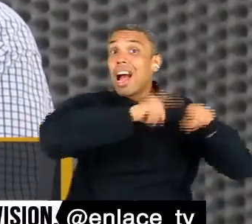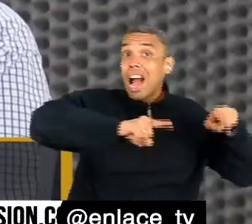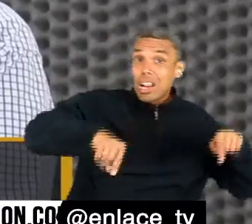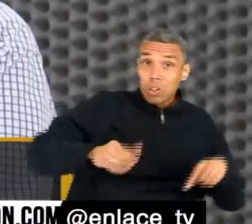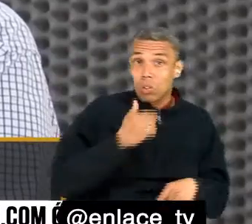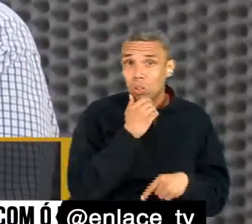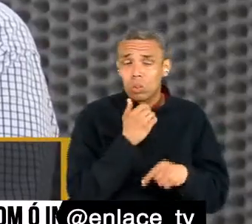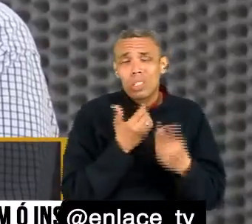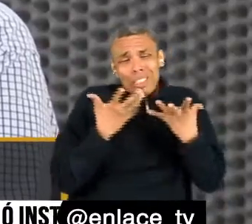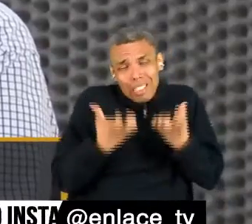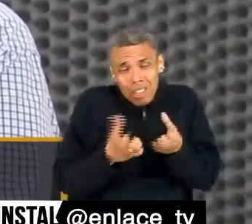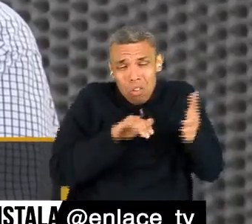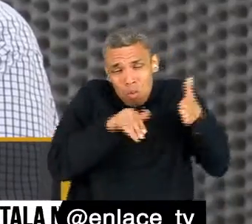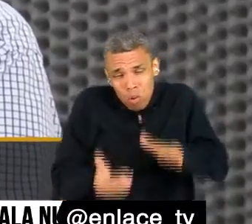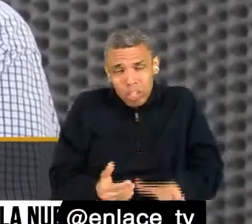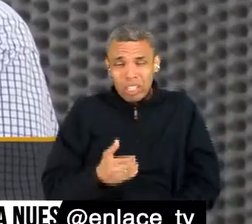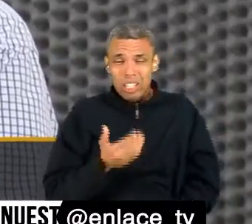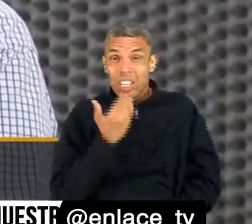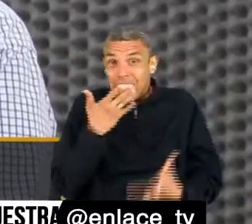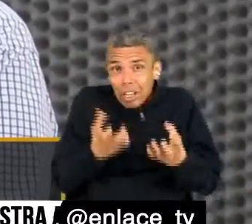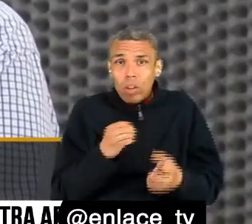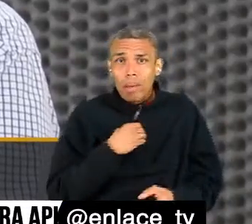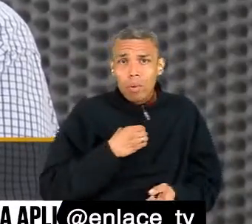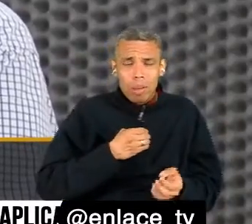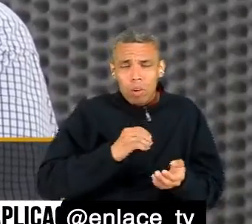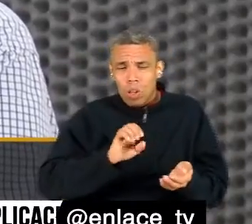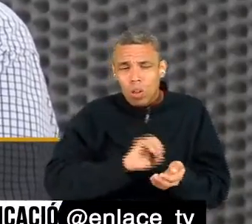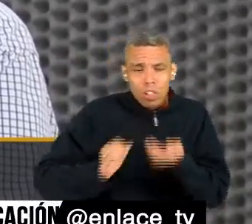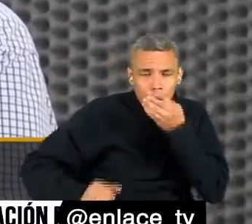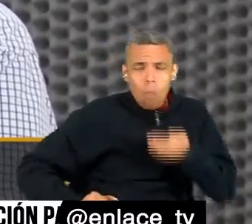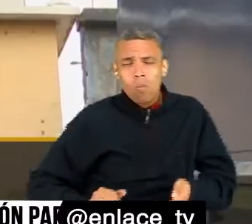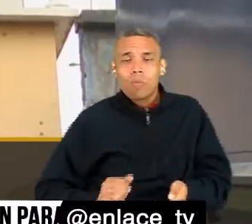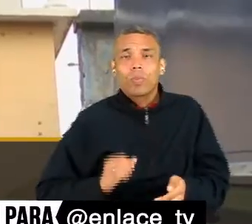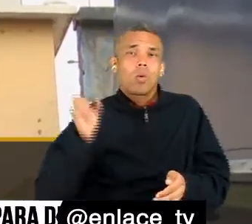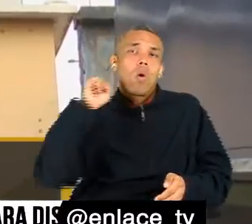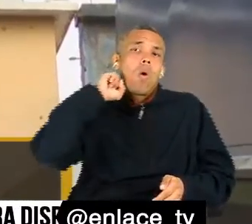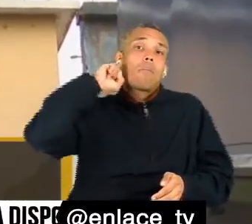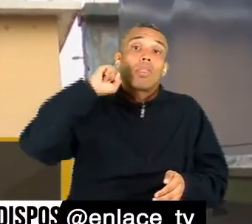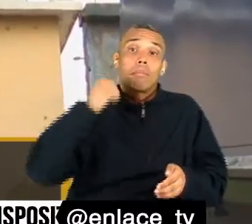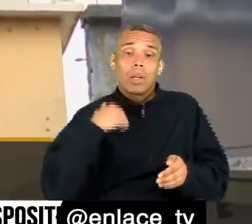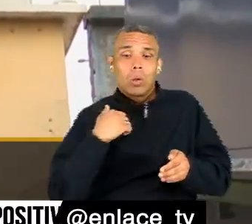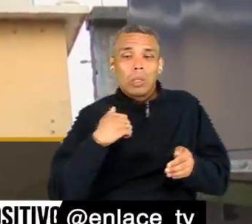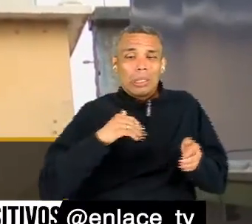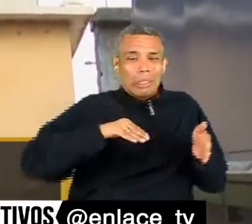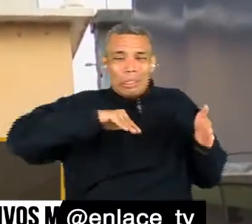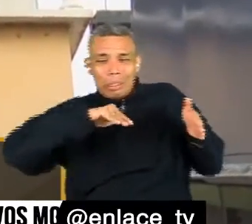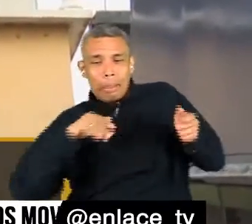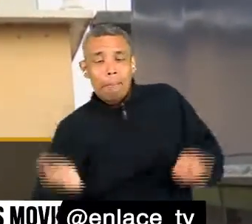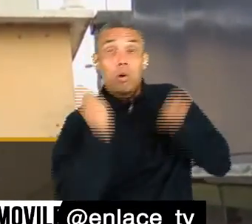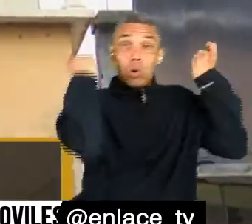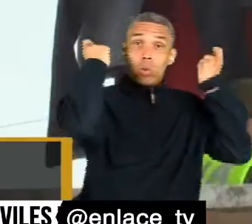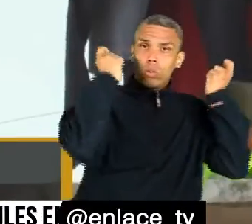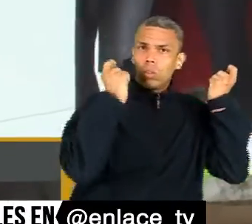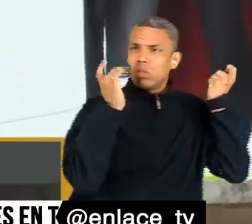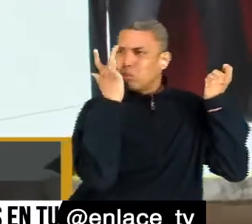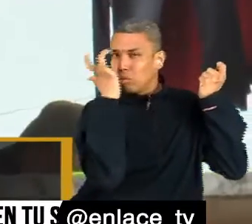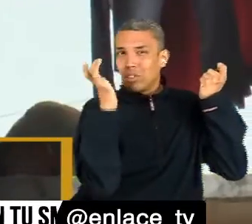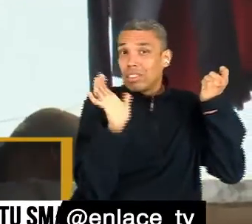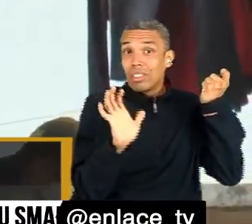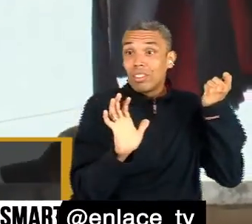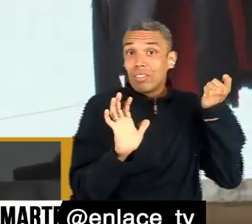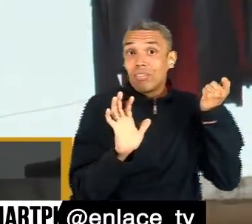20 tentativas de homicidio, que eso es la cifra que realmente debemos de preocuparnos. Según el reporte oficial, durante el mes de marzo es cuando más se